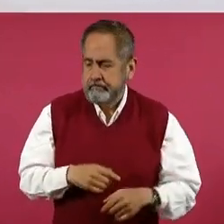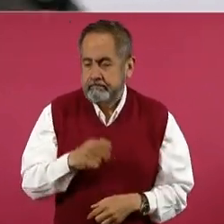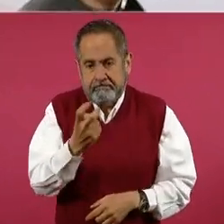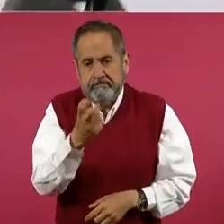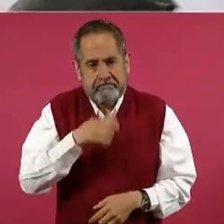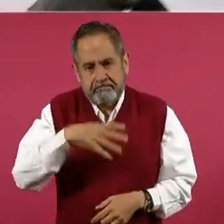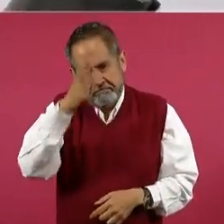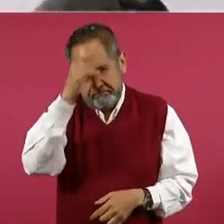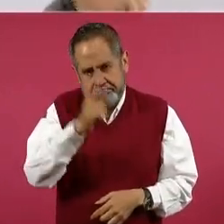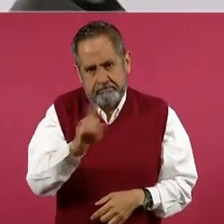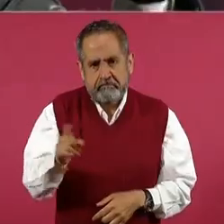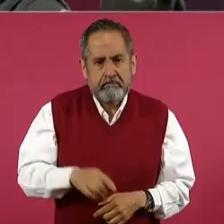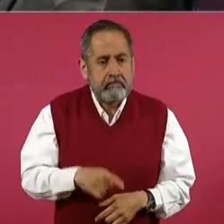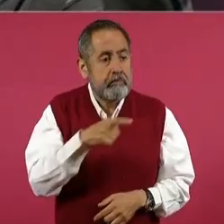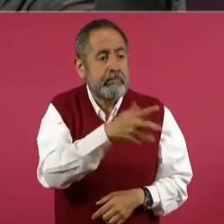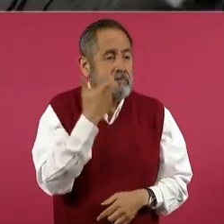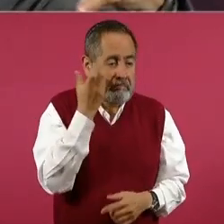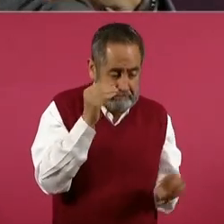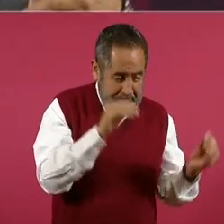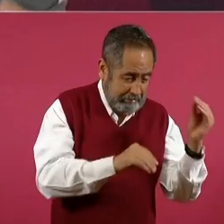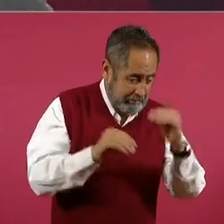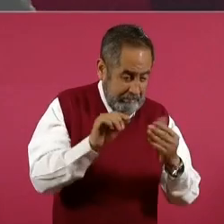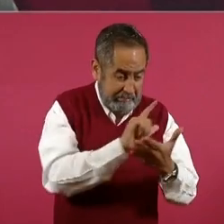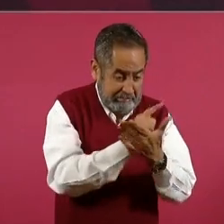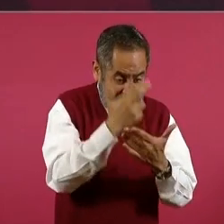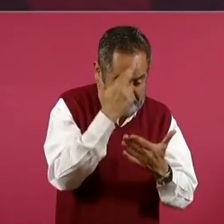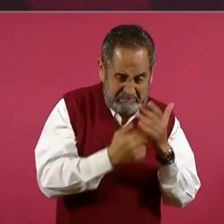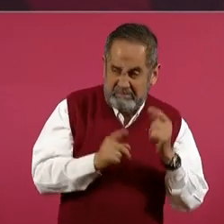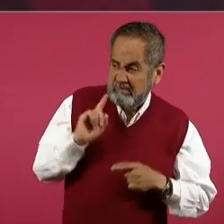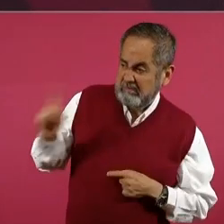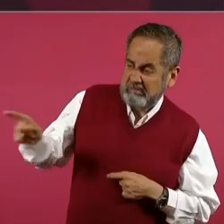de cómo me fabricaron un delito